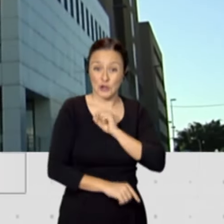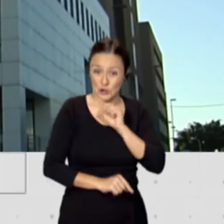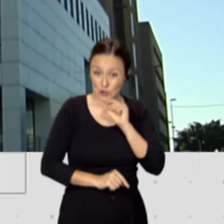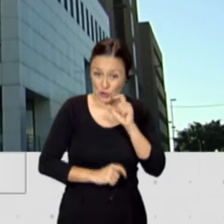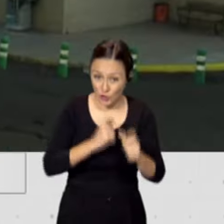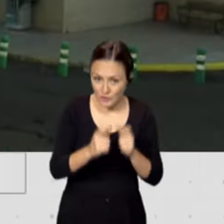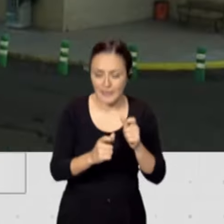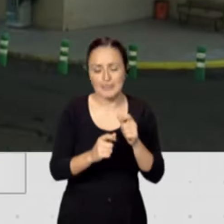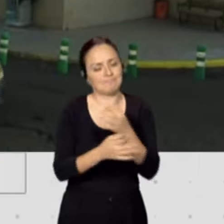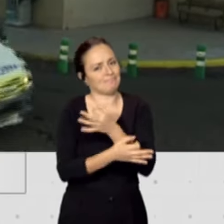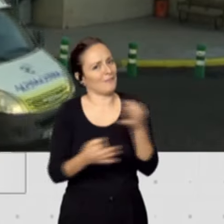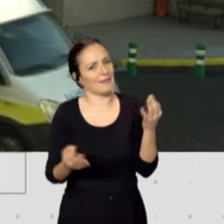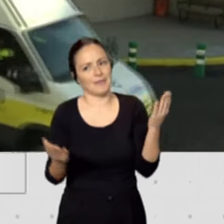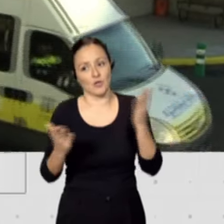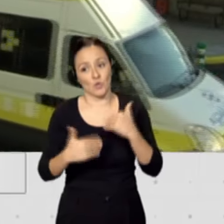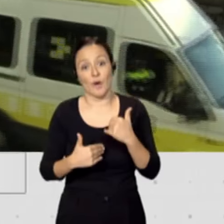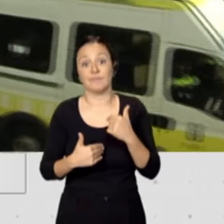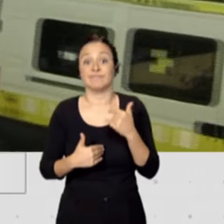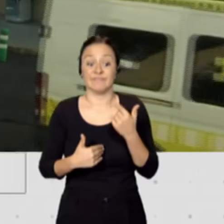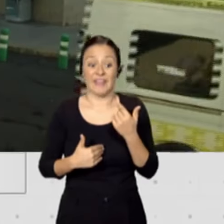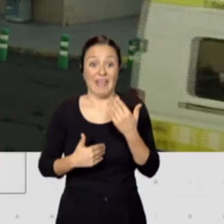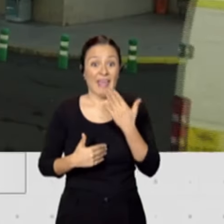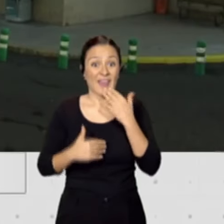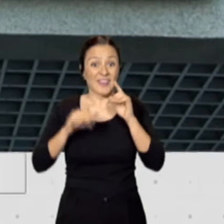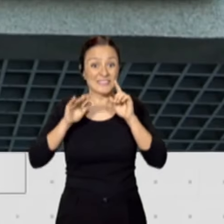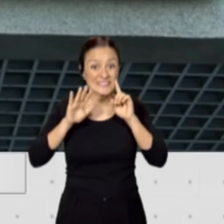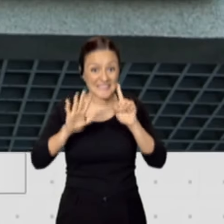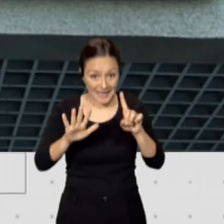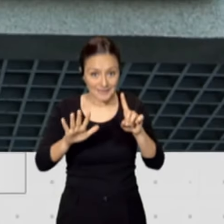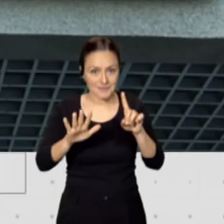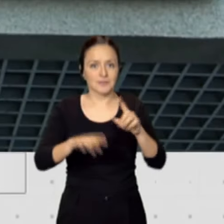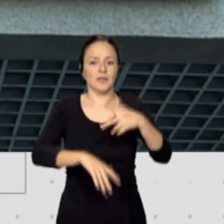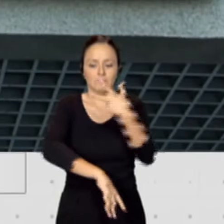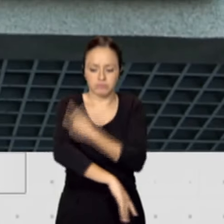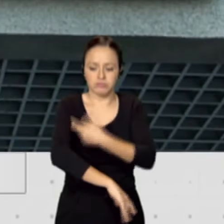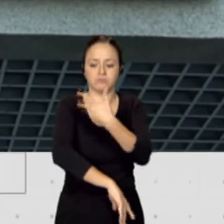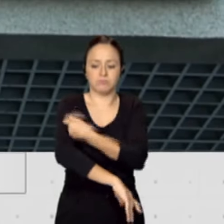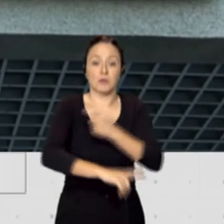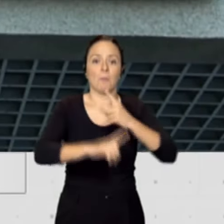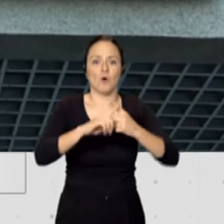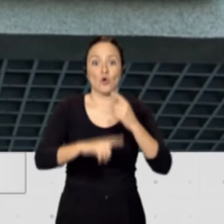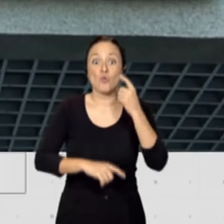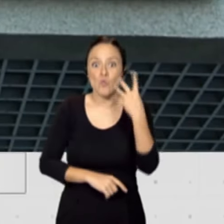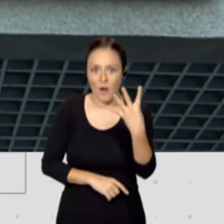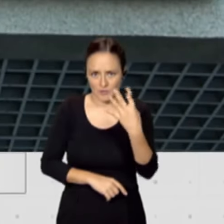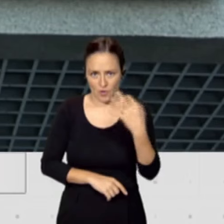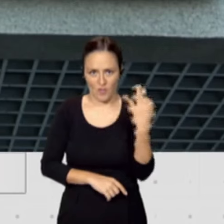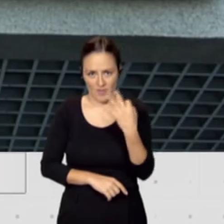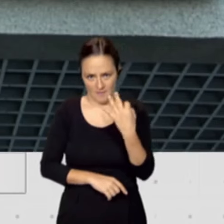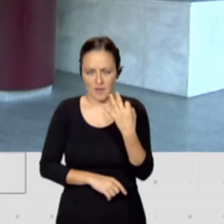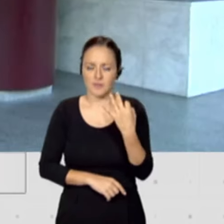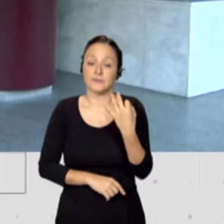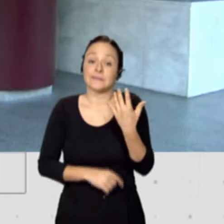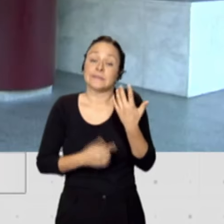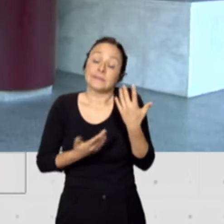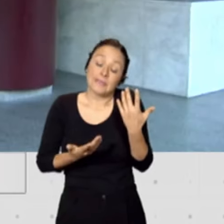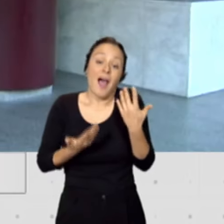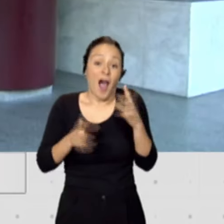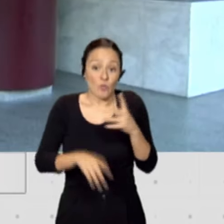y se ponen en este momento Hasta que el niño cumple 6 años cuatro dosis de vacunas eh de la tofina pero a pesar de eso se pueden tener